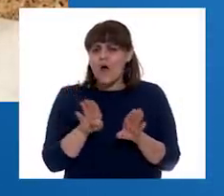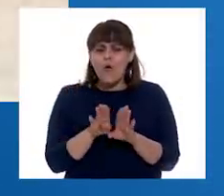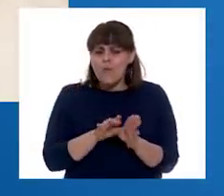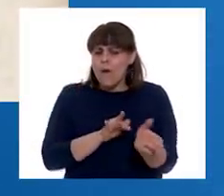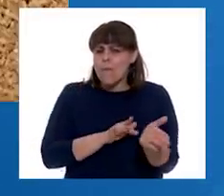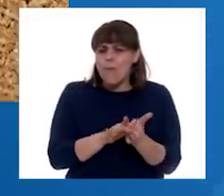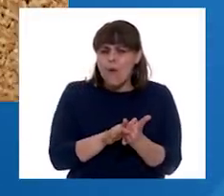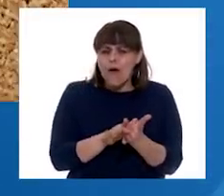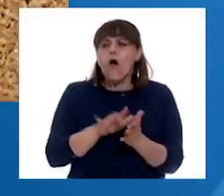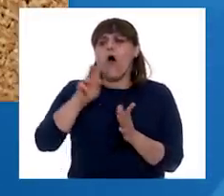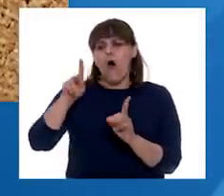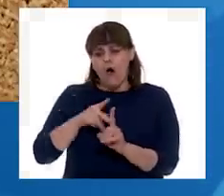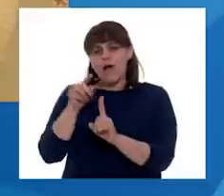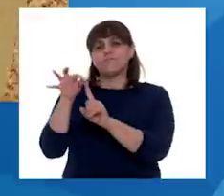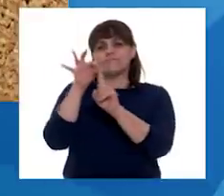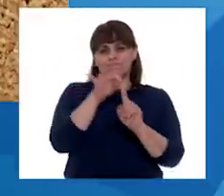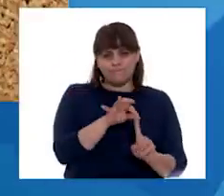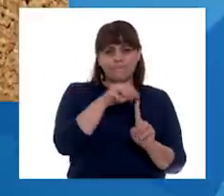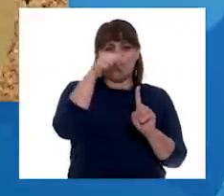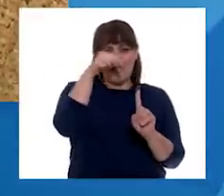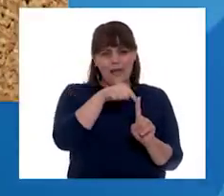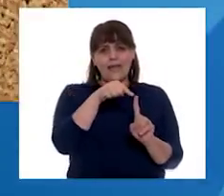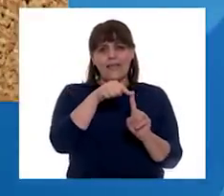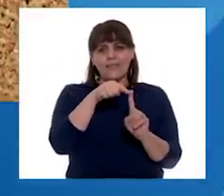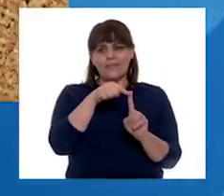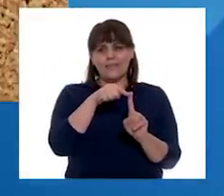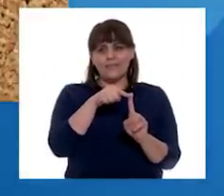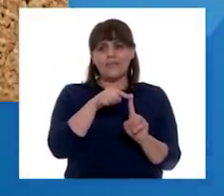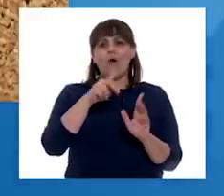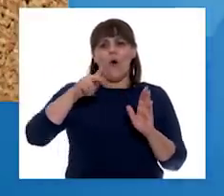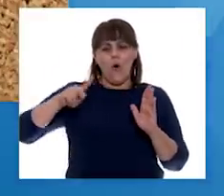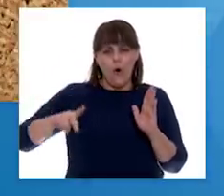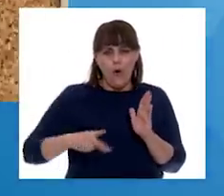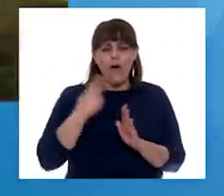vez. Su Alteza Serenísima.